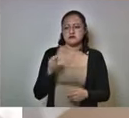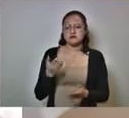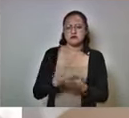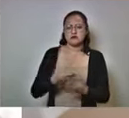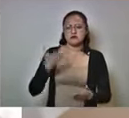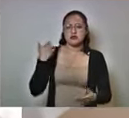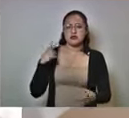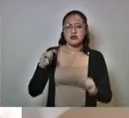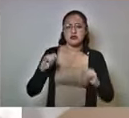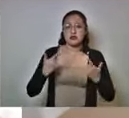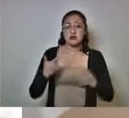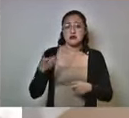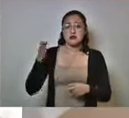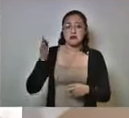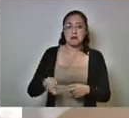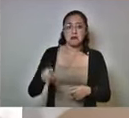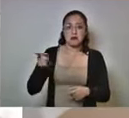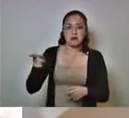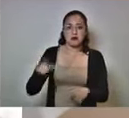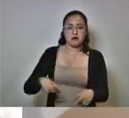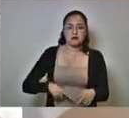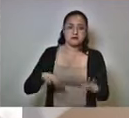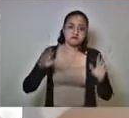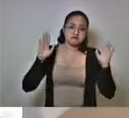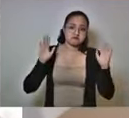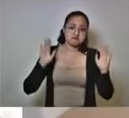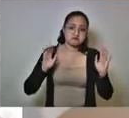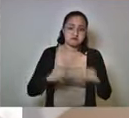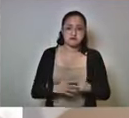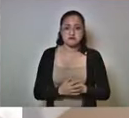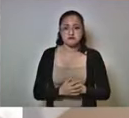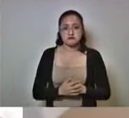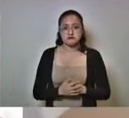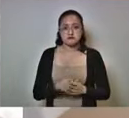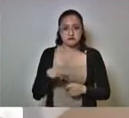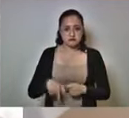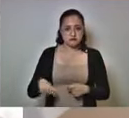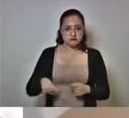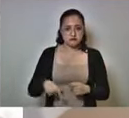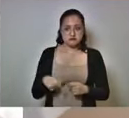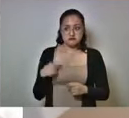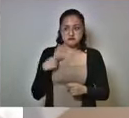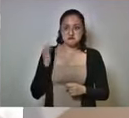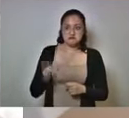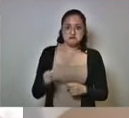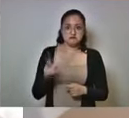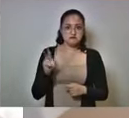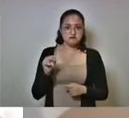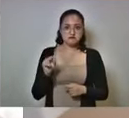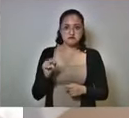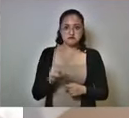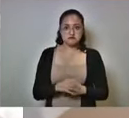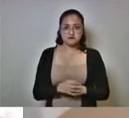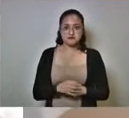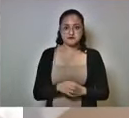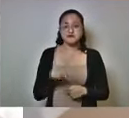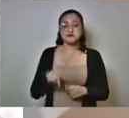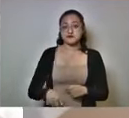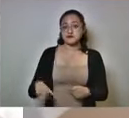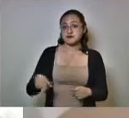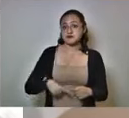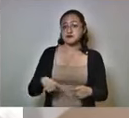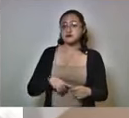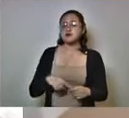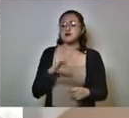época de Tony Gali, ¿de acuerdo? No de este gobierno. Este gobierno, en todo caso,